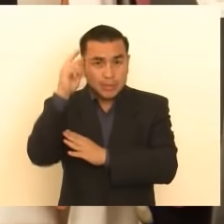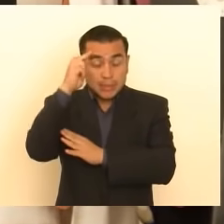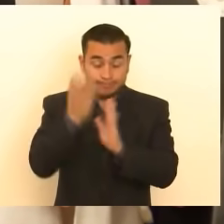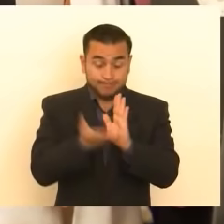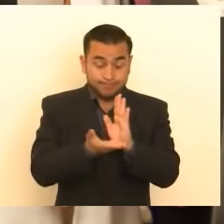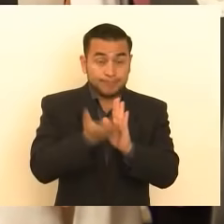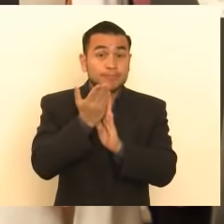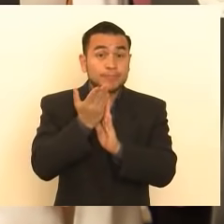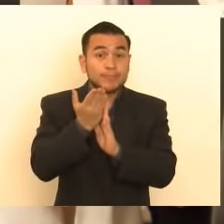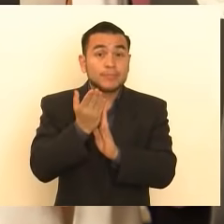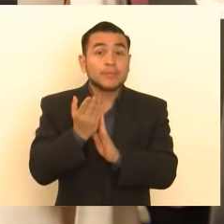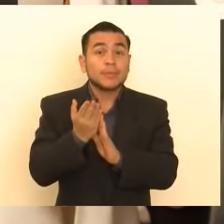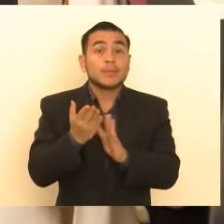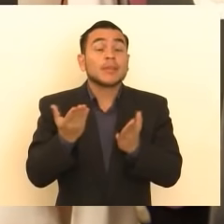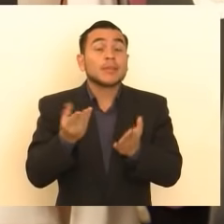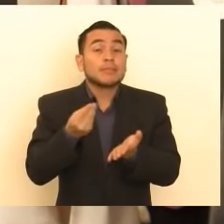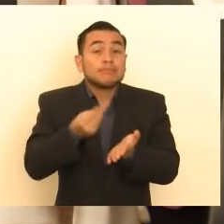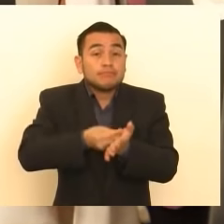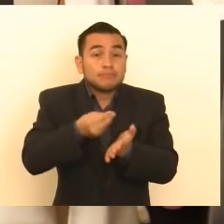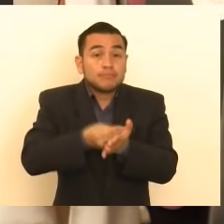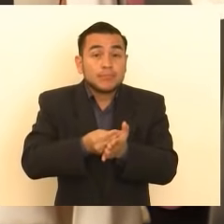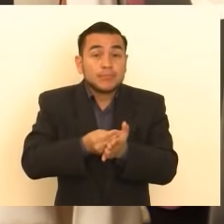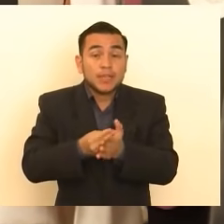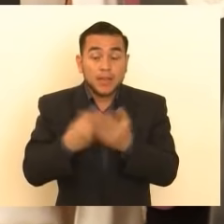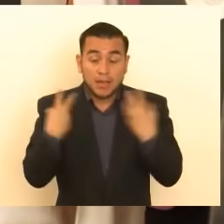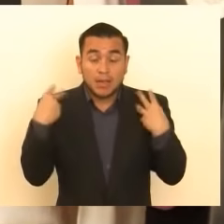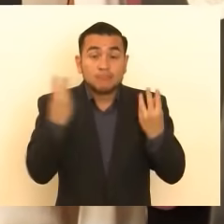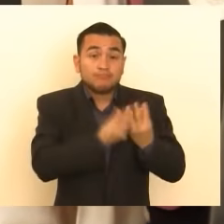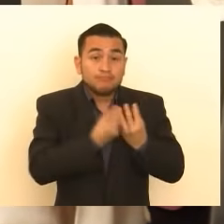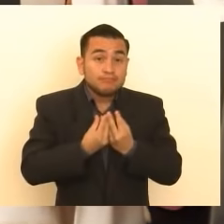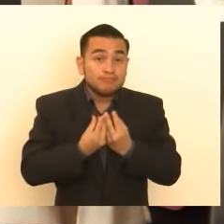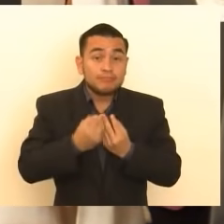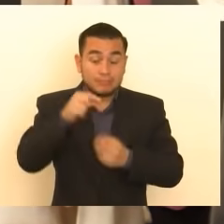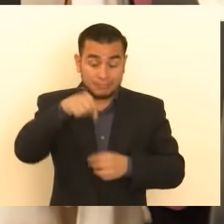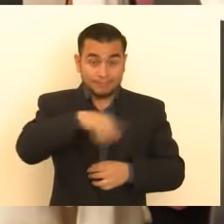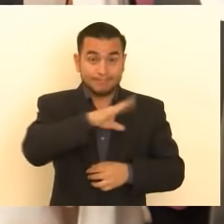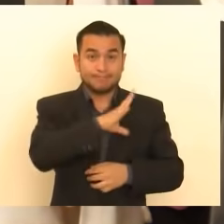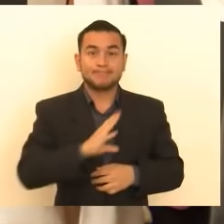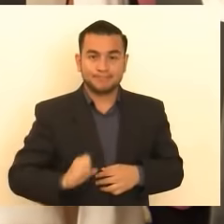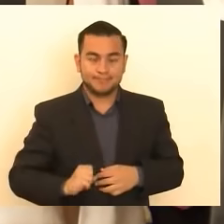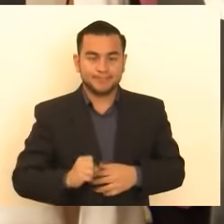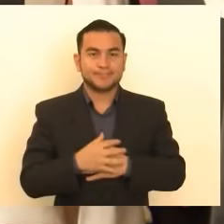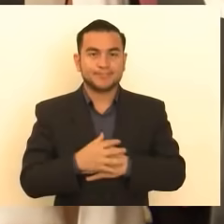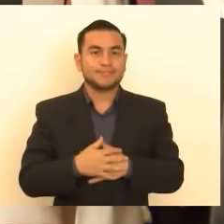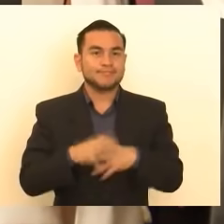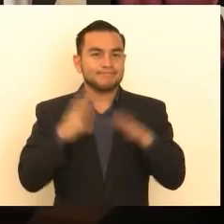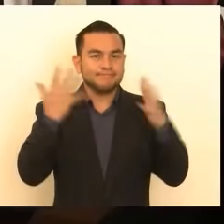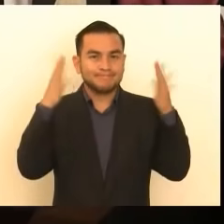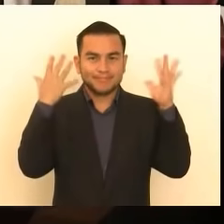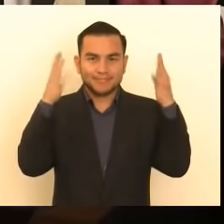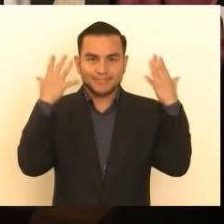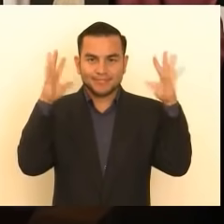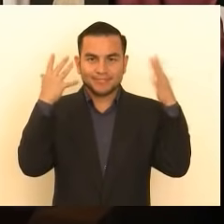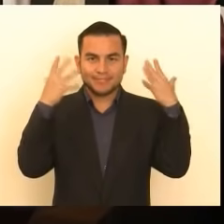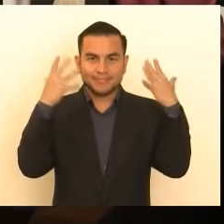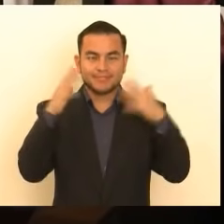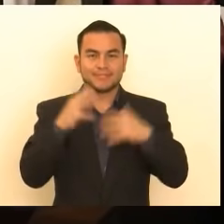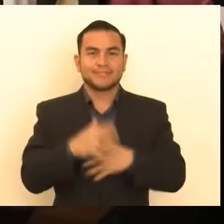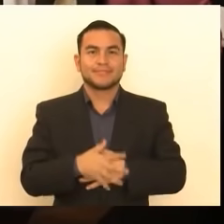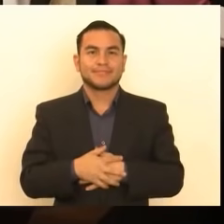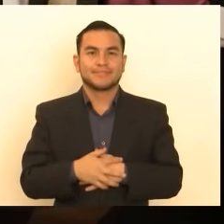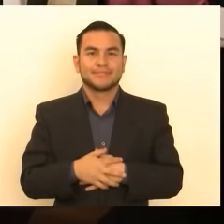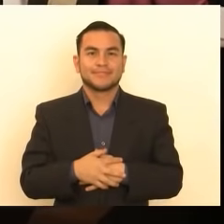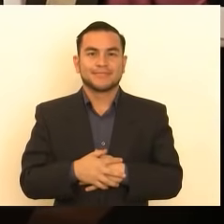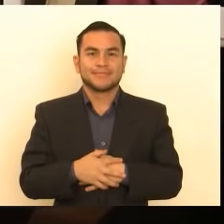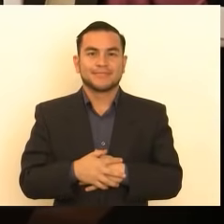puertos, carreteras, etcétera, también en materia de salud. Pero bueno, lo importante de todo esto es que esta inversión de miles